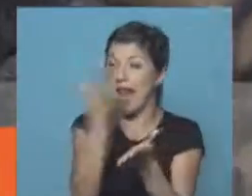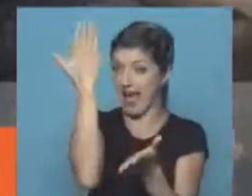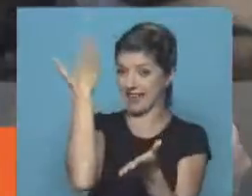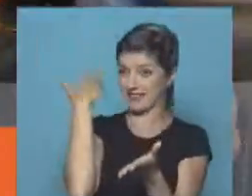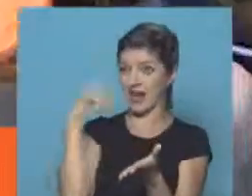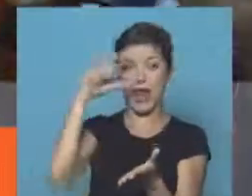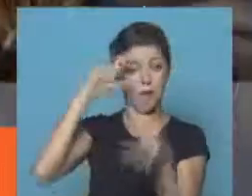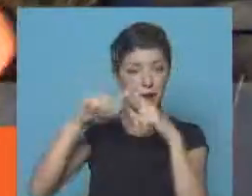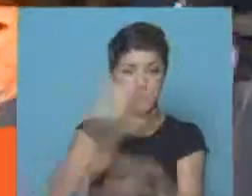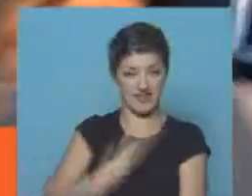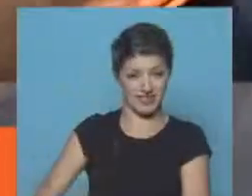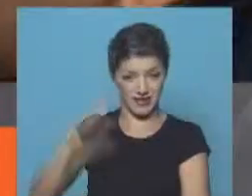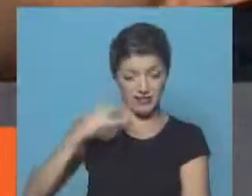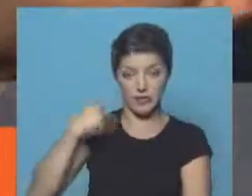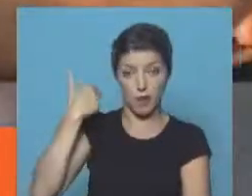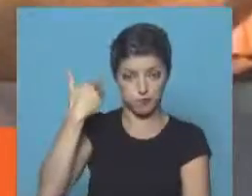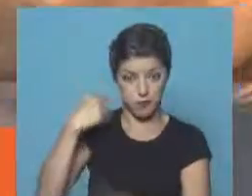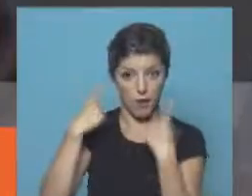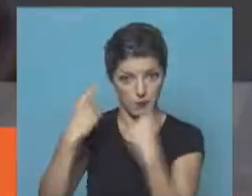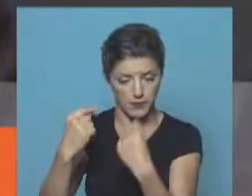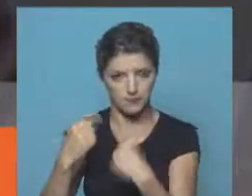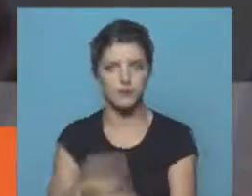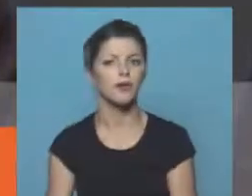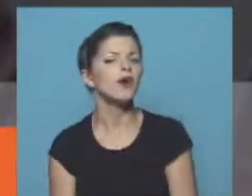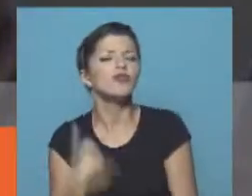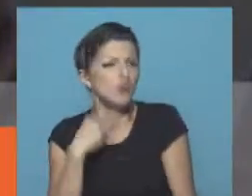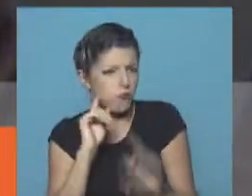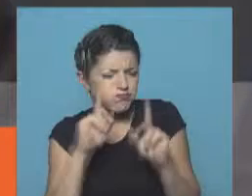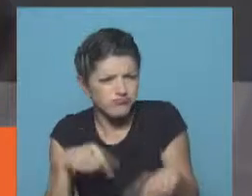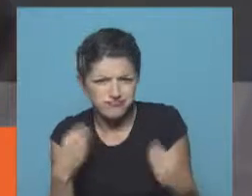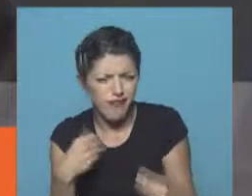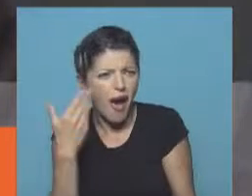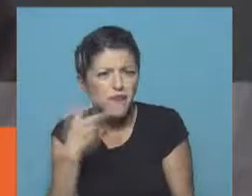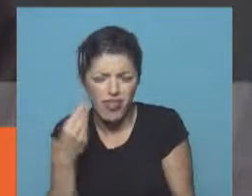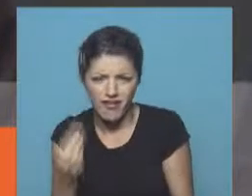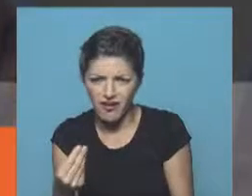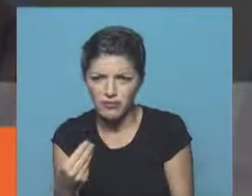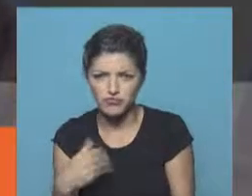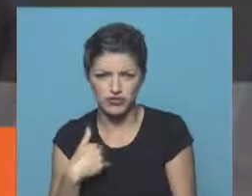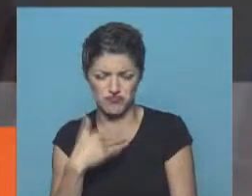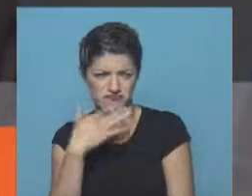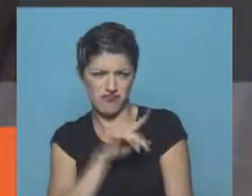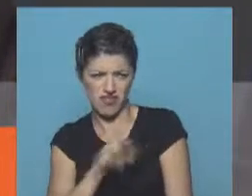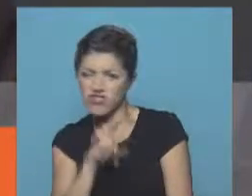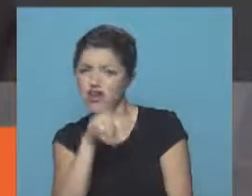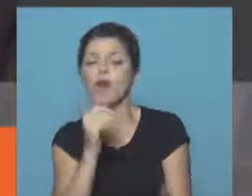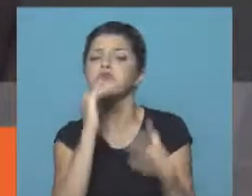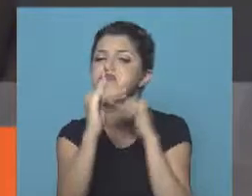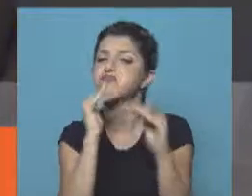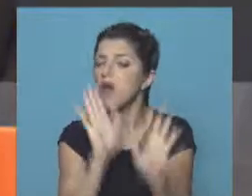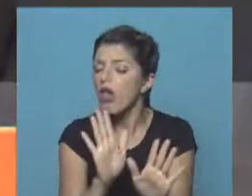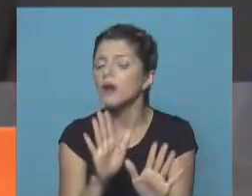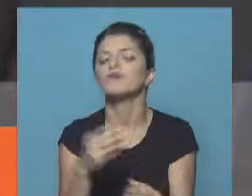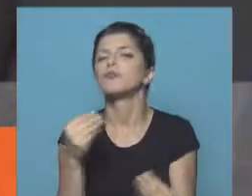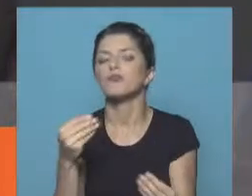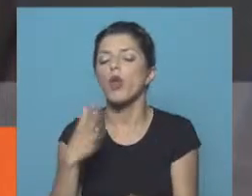la expresidenta Cristina Fernández de Kirchner. No sé a qué se refiere, la verdad. Soy sincero, no encontré mucha coherencia en sus palabras, porque la verdad que